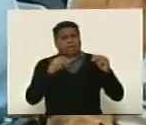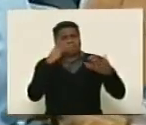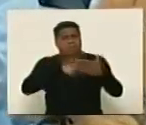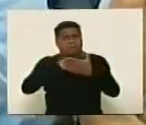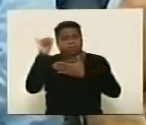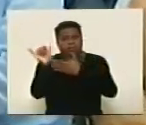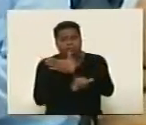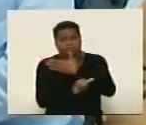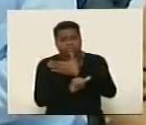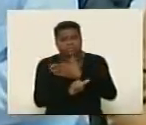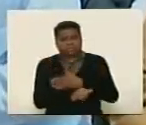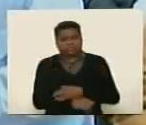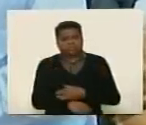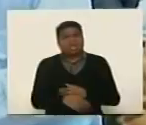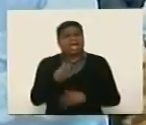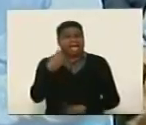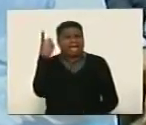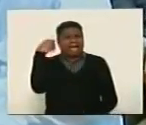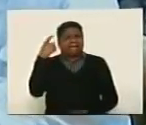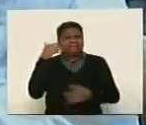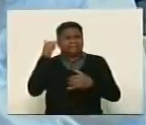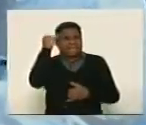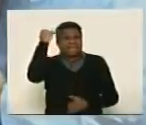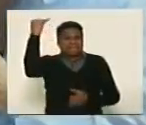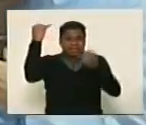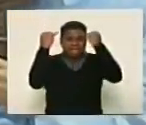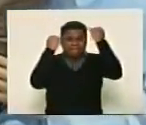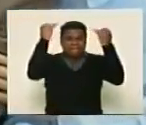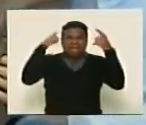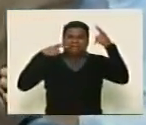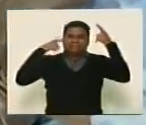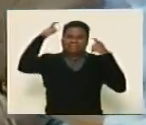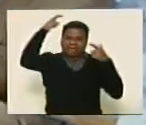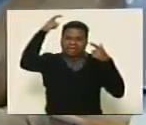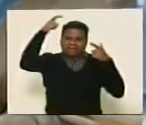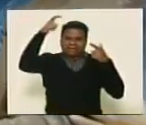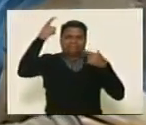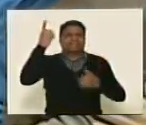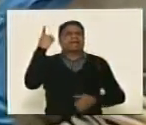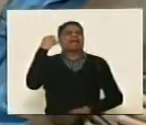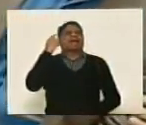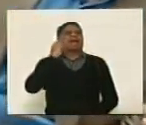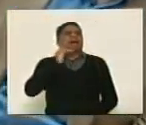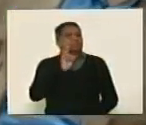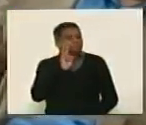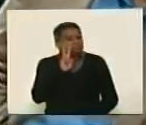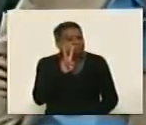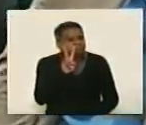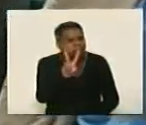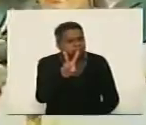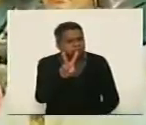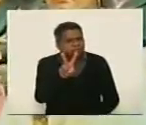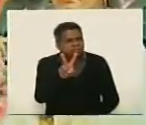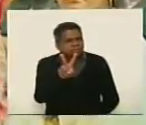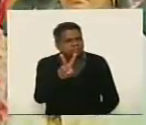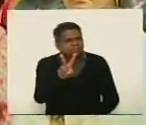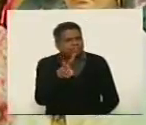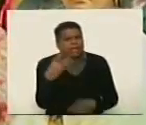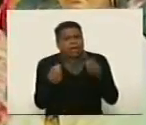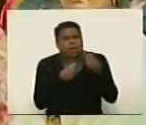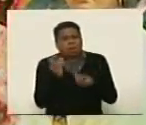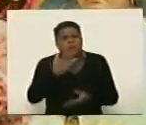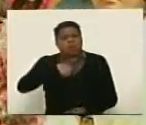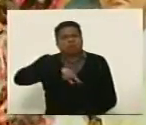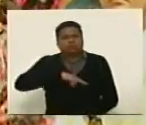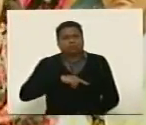de nuestro comandante eterno, Hugo Rafael Chávez Frías, el cual visualizaba de cómo